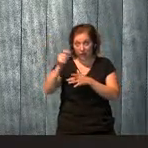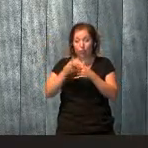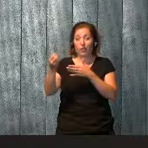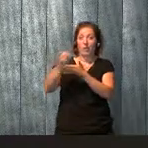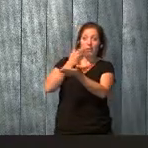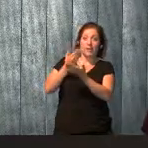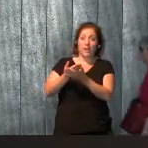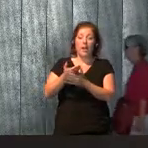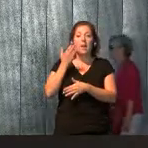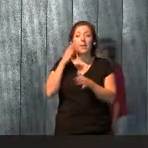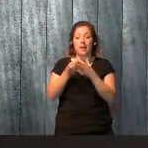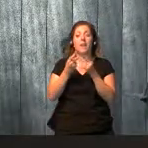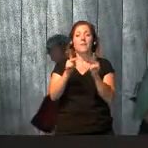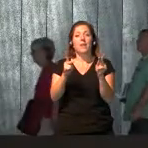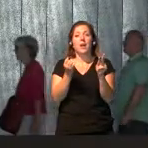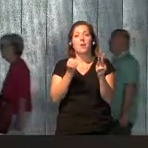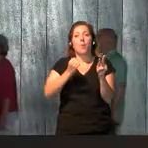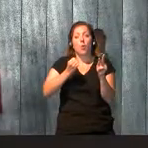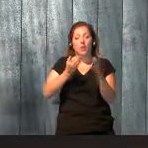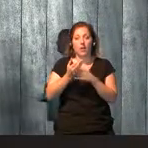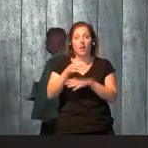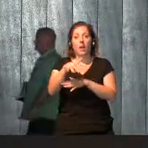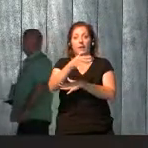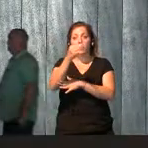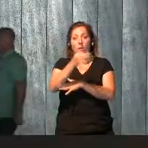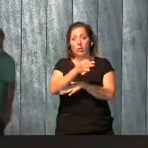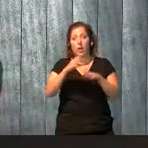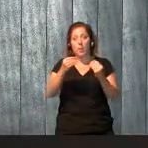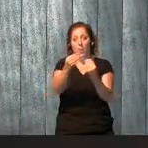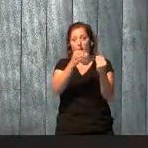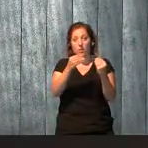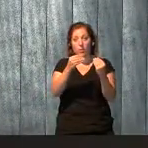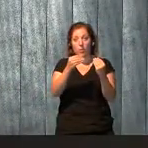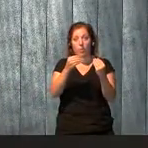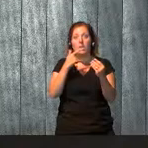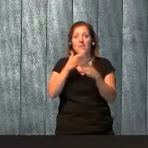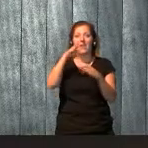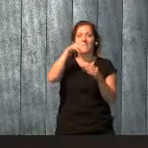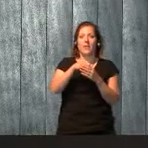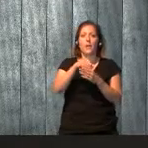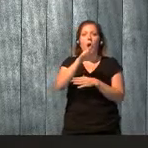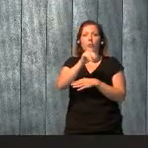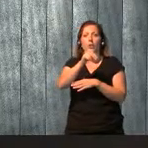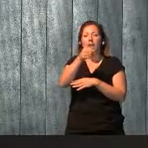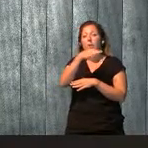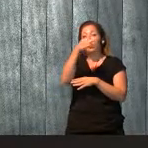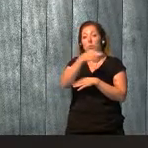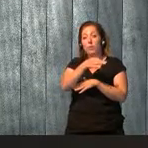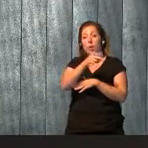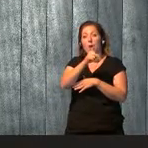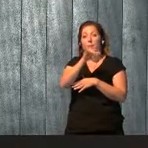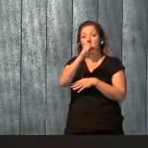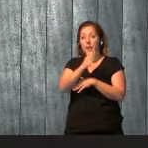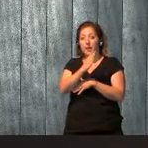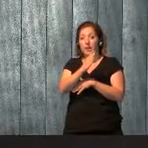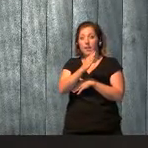hoy, con el 15% de la población, tiene el 31% del Producto Interno Bruto Nacional, del PIB, pues